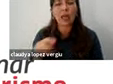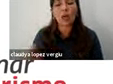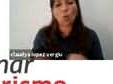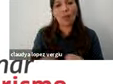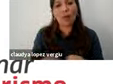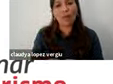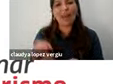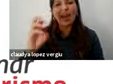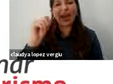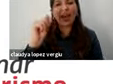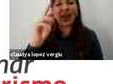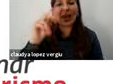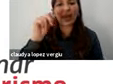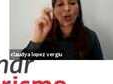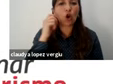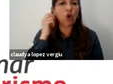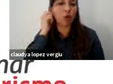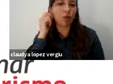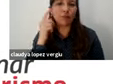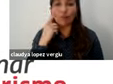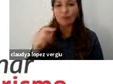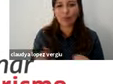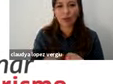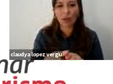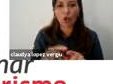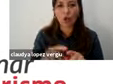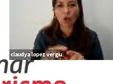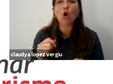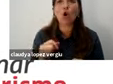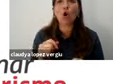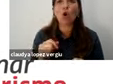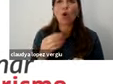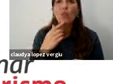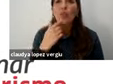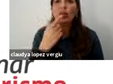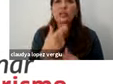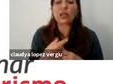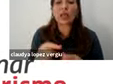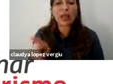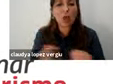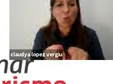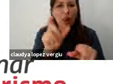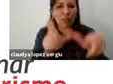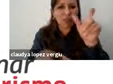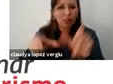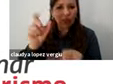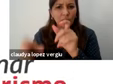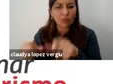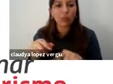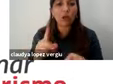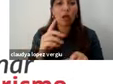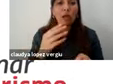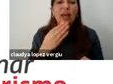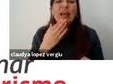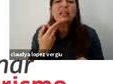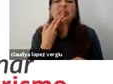y nos pusimos como meta crear una política para lo que es igualdad de género dentro de PROMPERÚ, con un eje interno, un eje